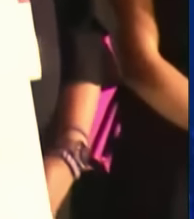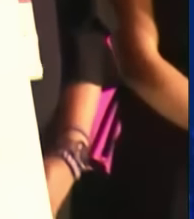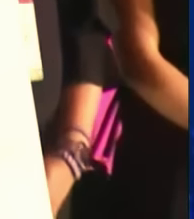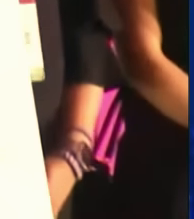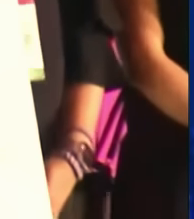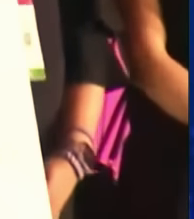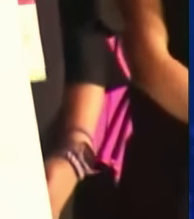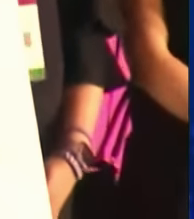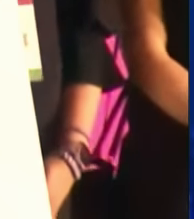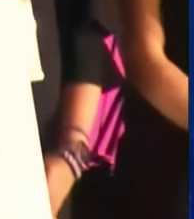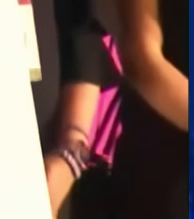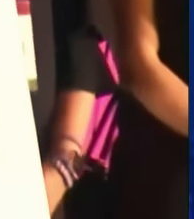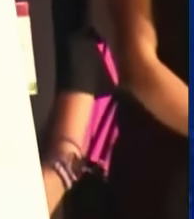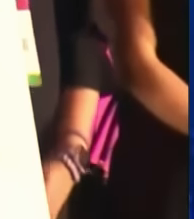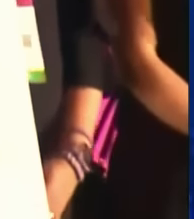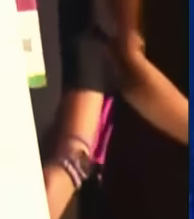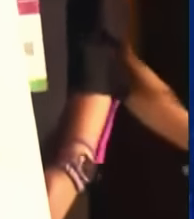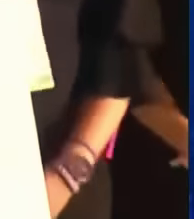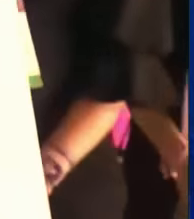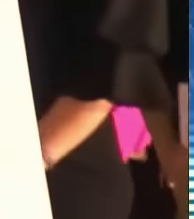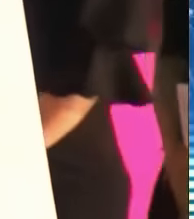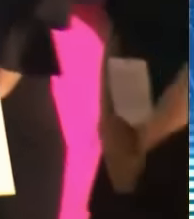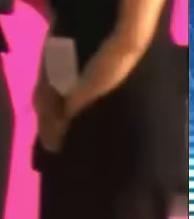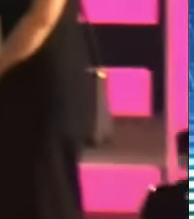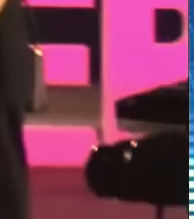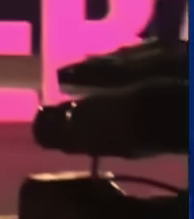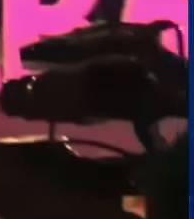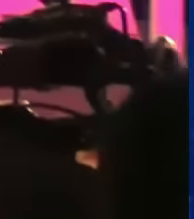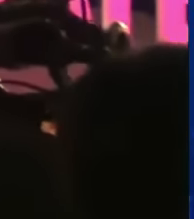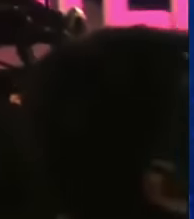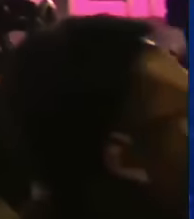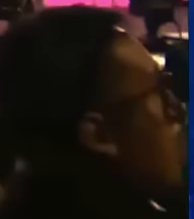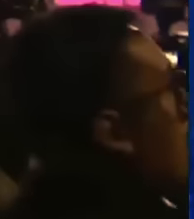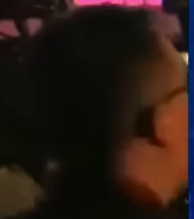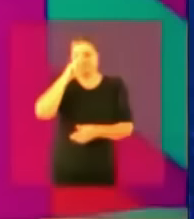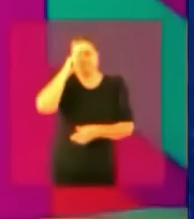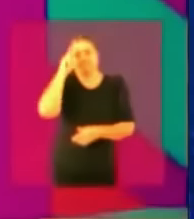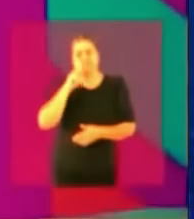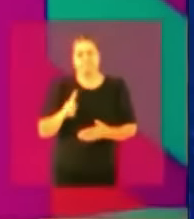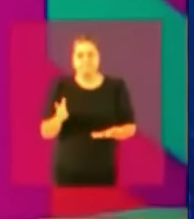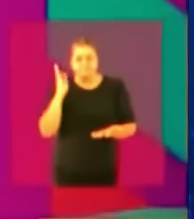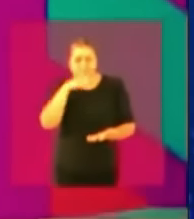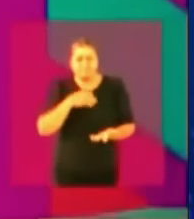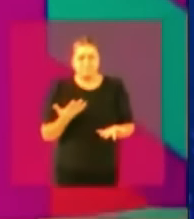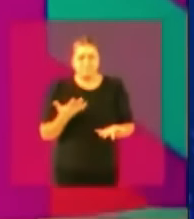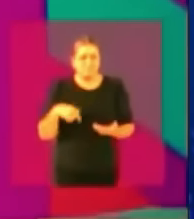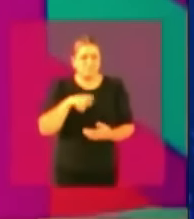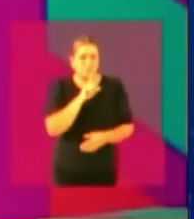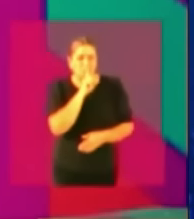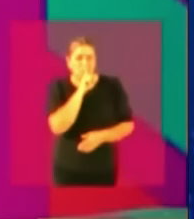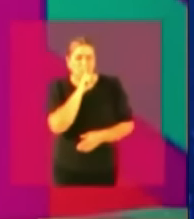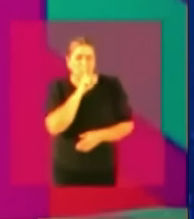el equipo, ¿no? A ver, yo quiero regresar a la persona de Claudia, porque creo que esto es lo más importante. Tú lo dijiste en el previo, Mayfer, octavos con